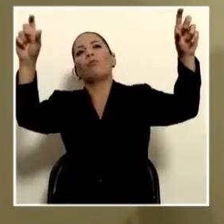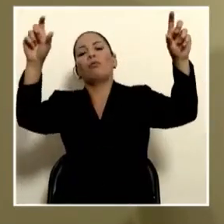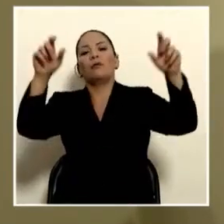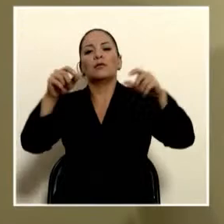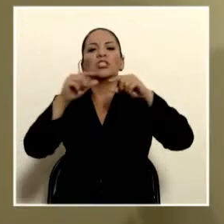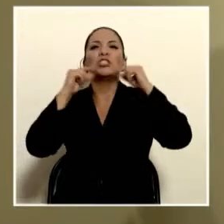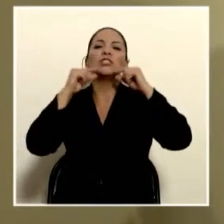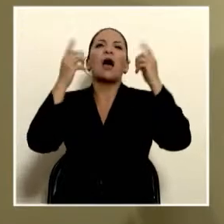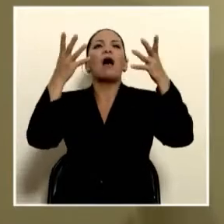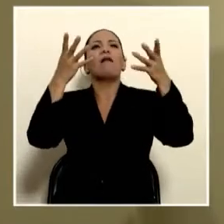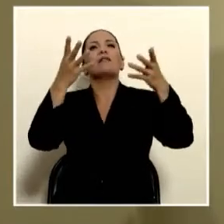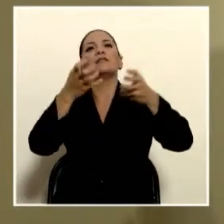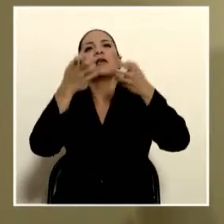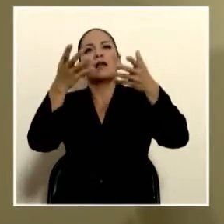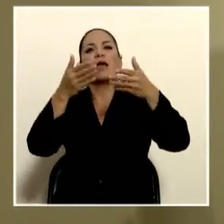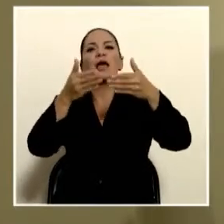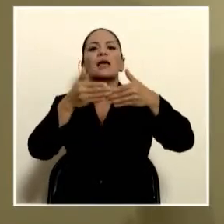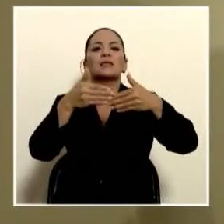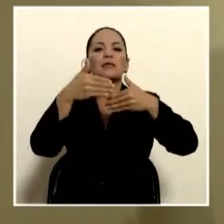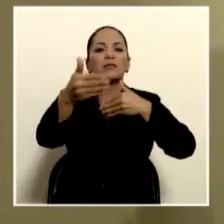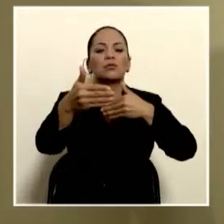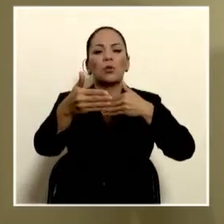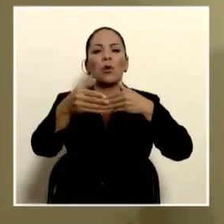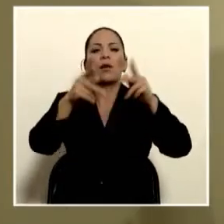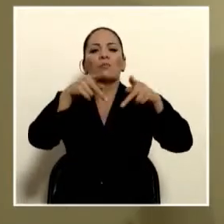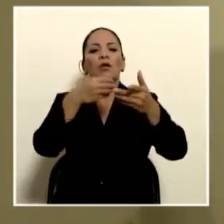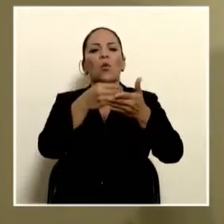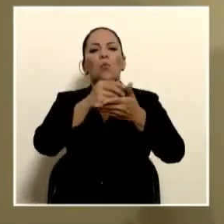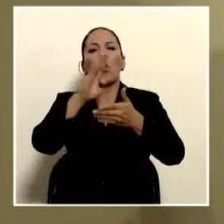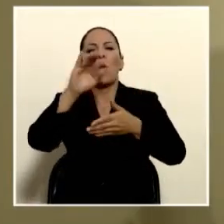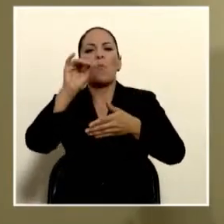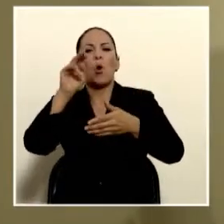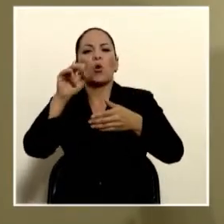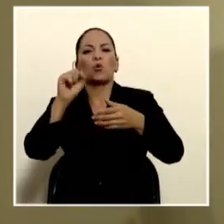Chávez quiere darle una extensión a una persona que compró bonos.